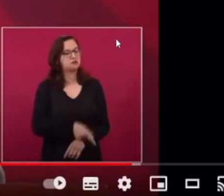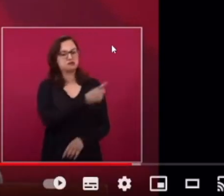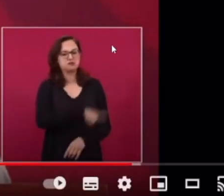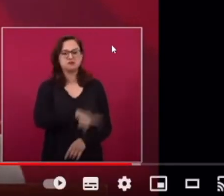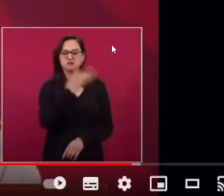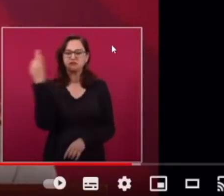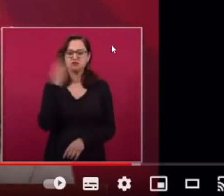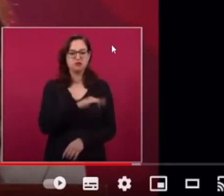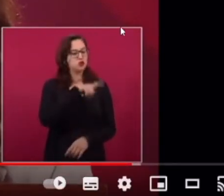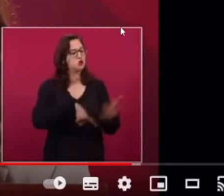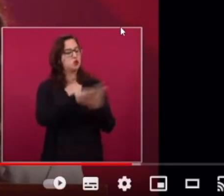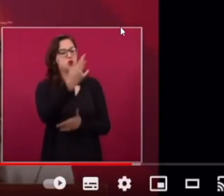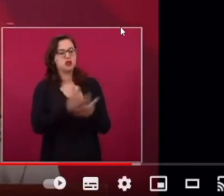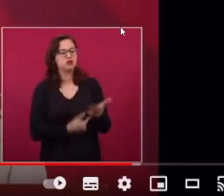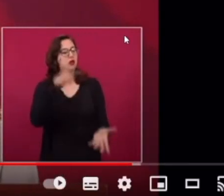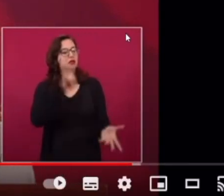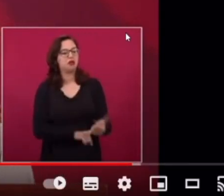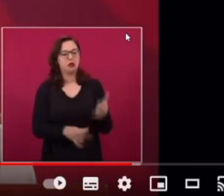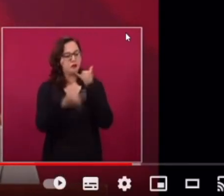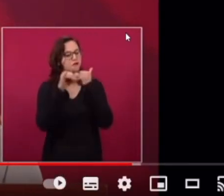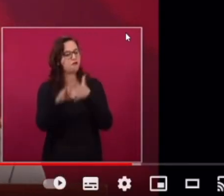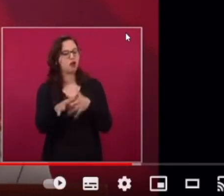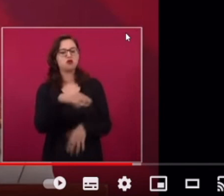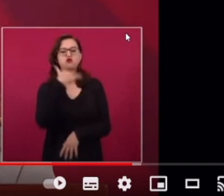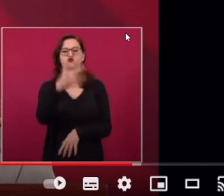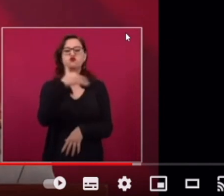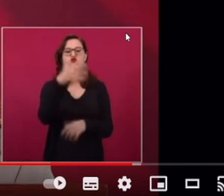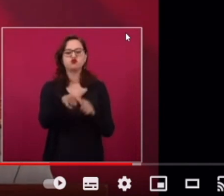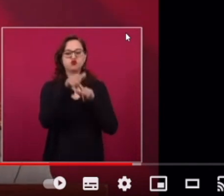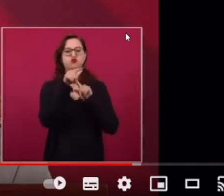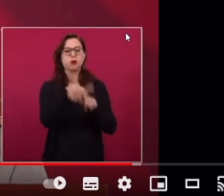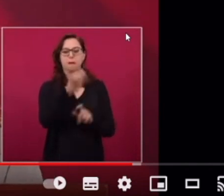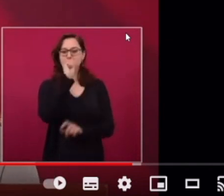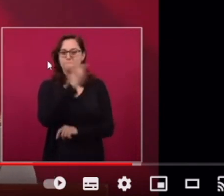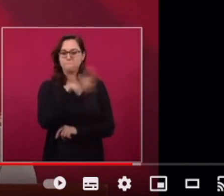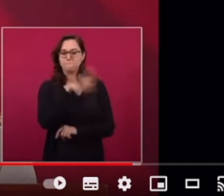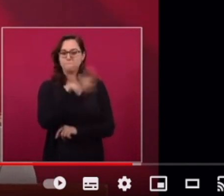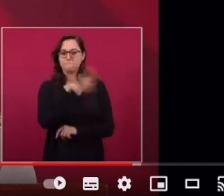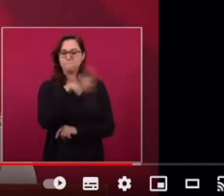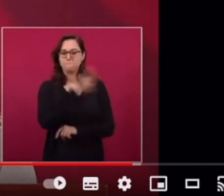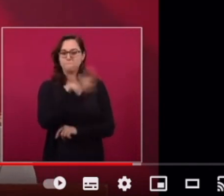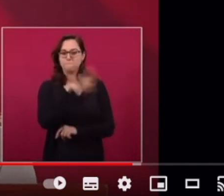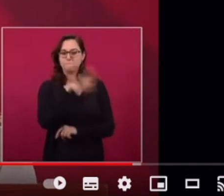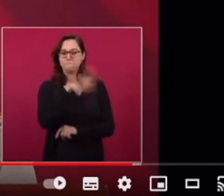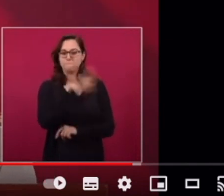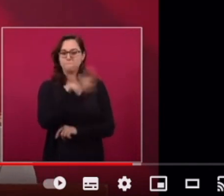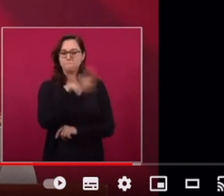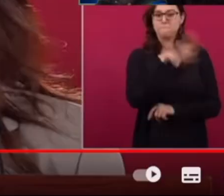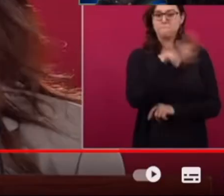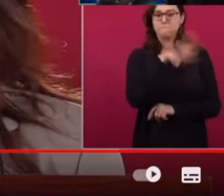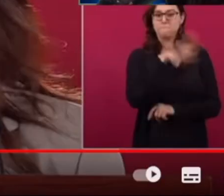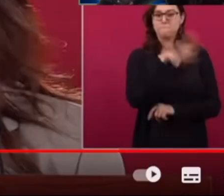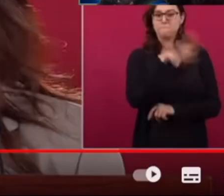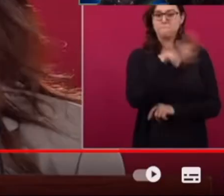están camuflajeados para darle continuidad a la corrupción de Carlos Romero de Champs. Pues ahí está, lo más grave